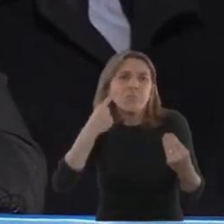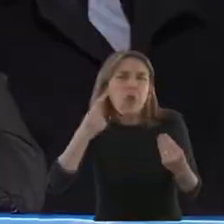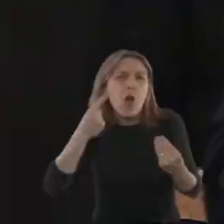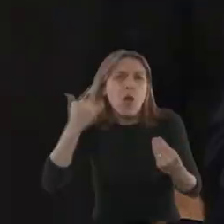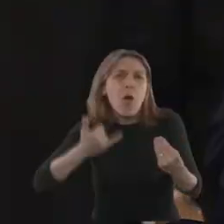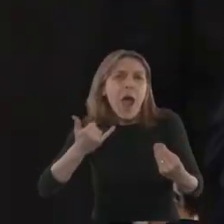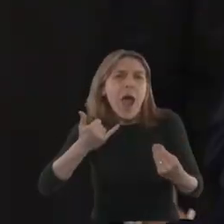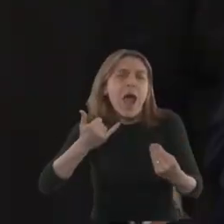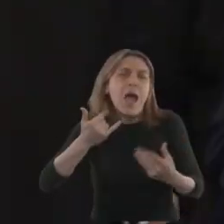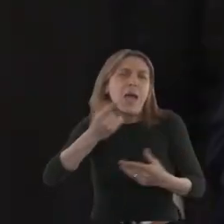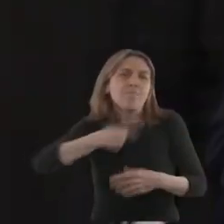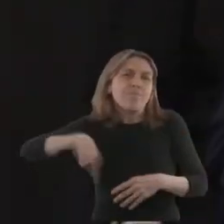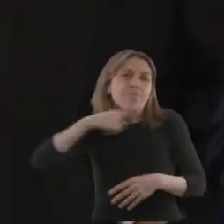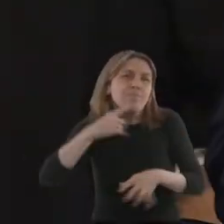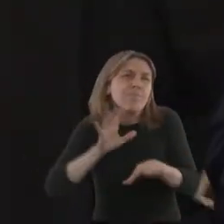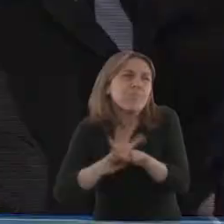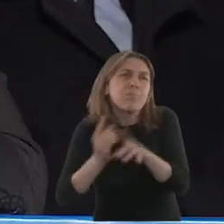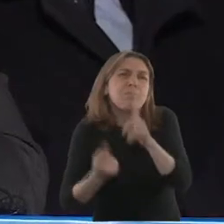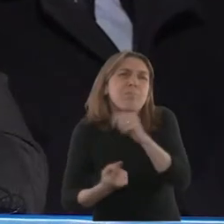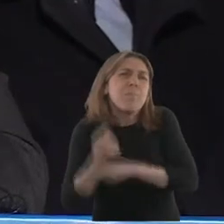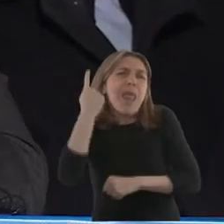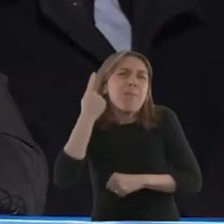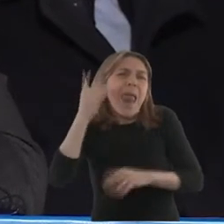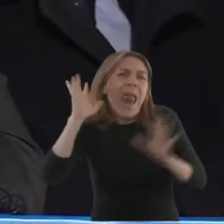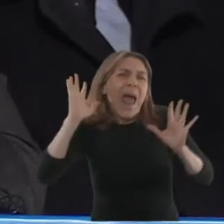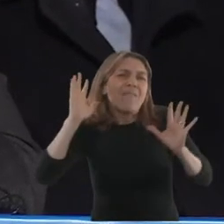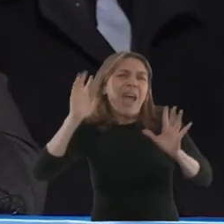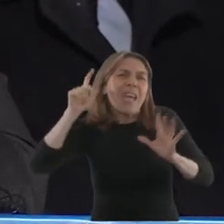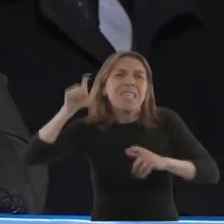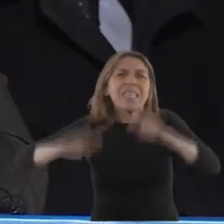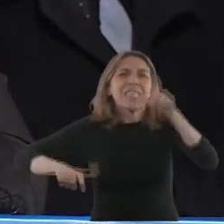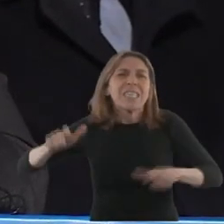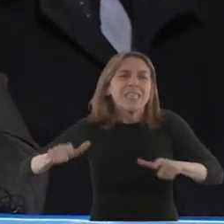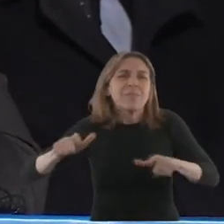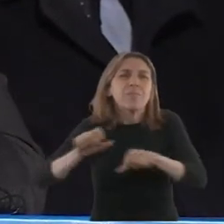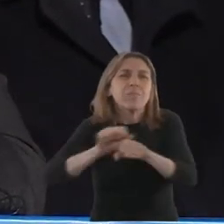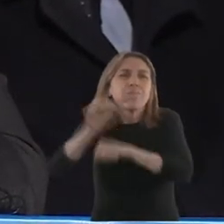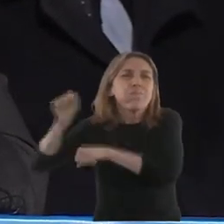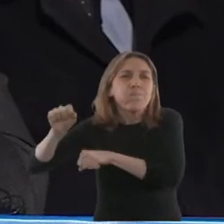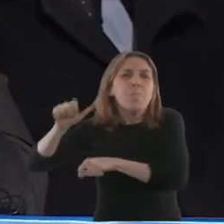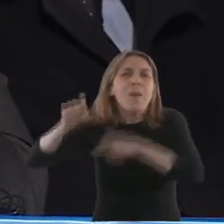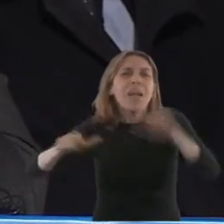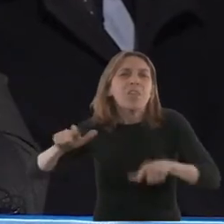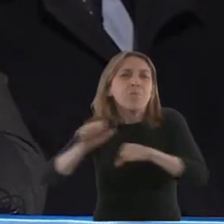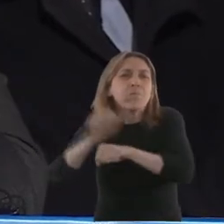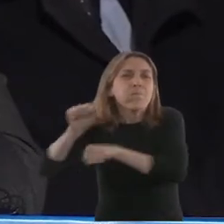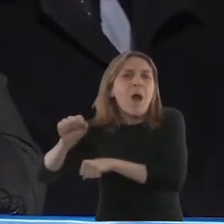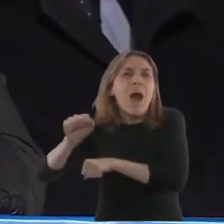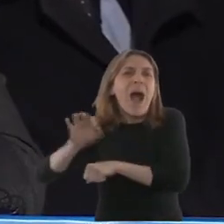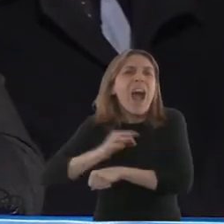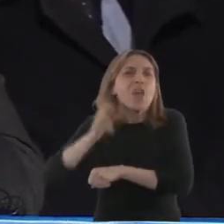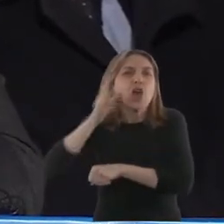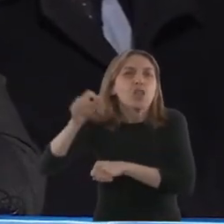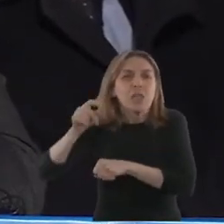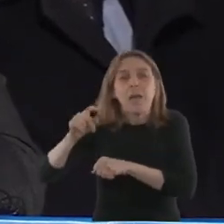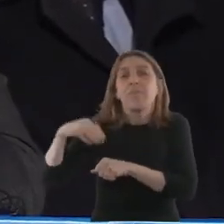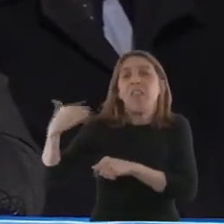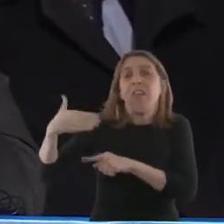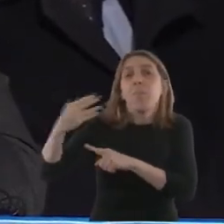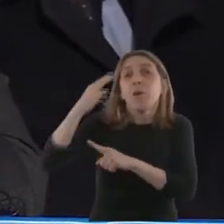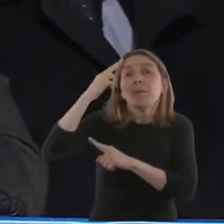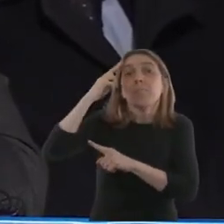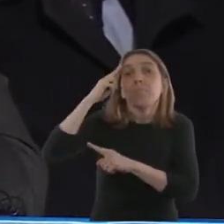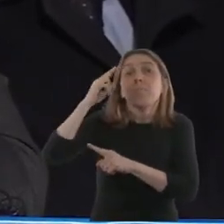formaron los principales mentes de la generación del 80. Luego llegó 1918